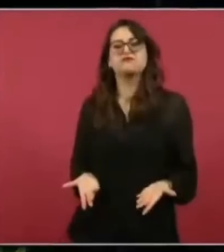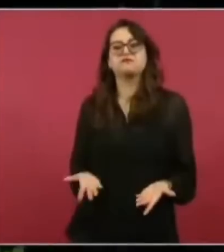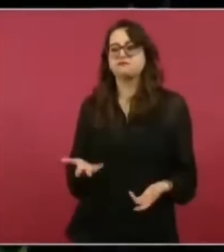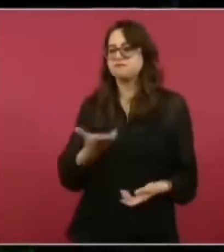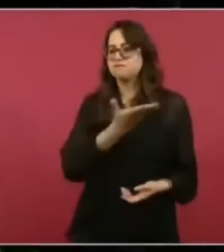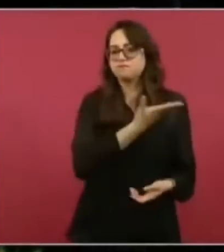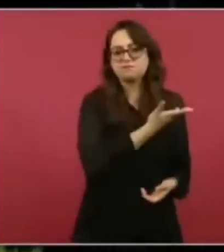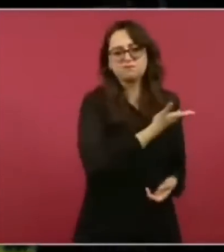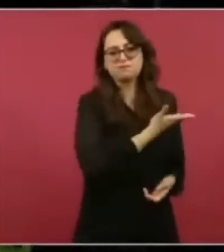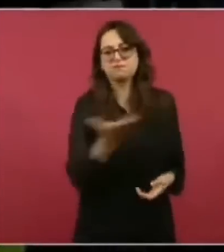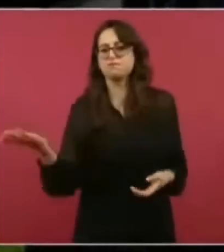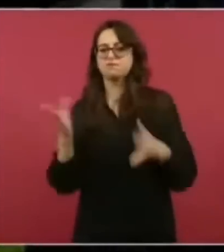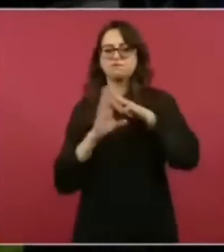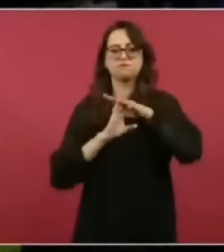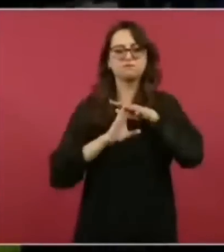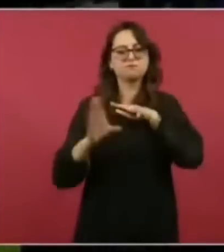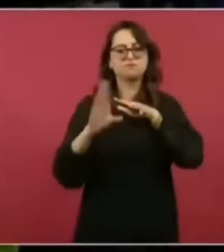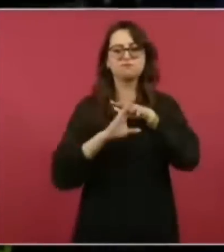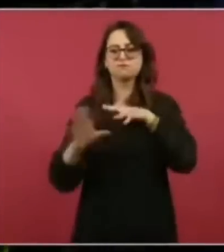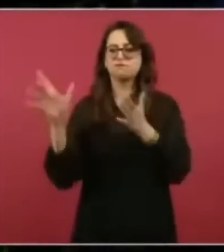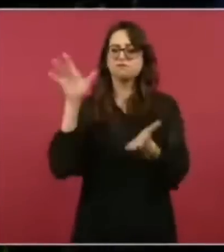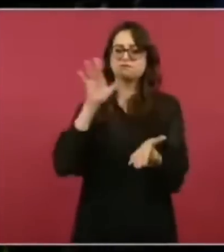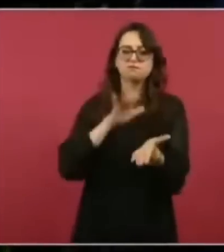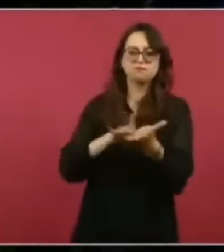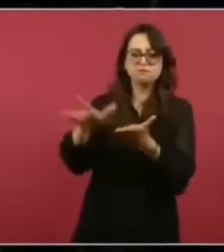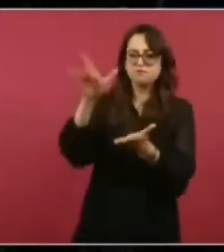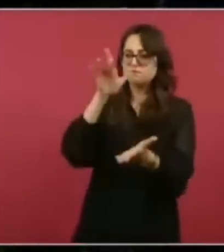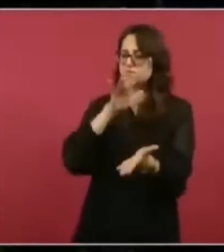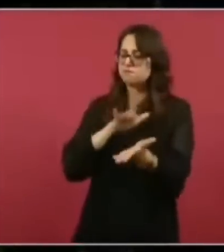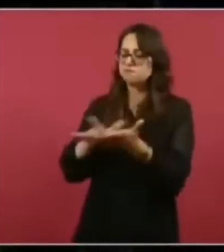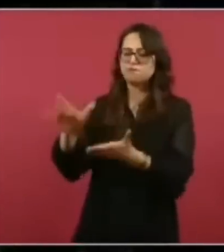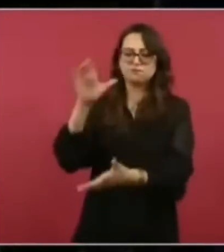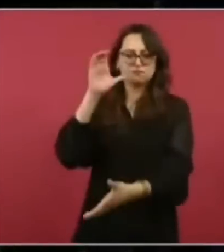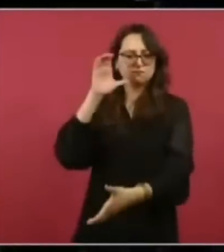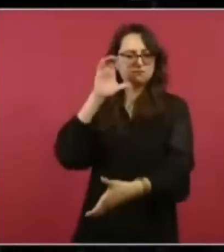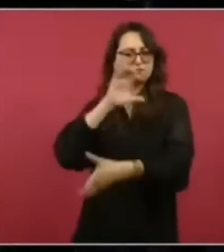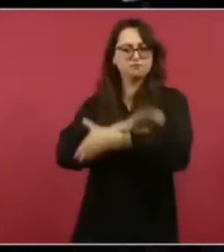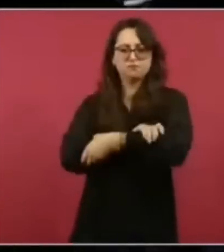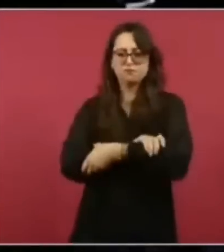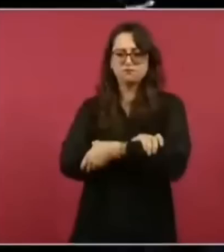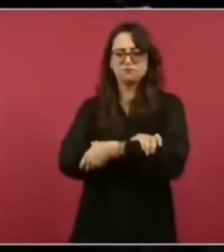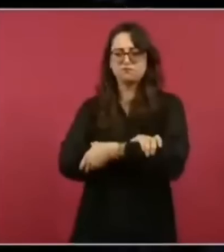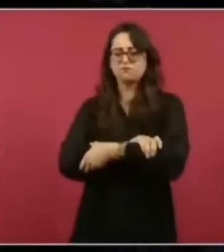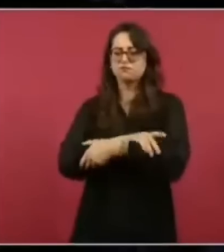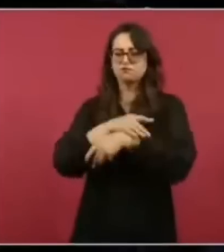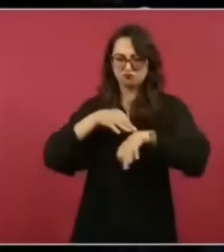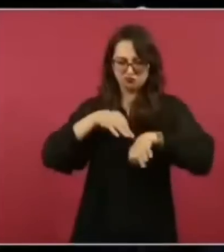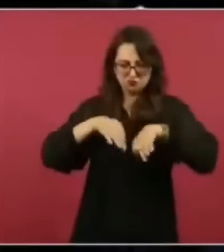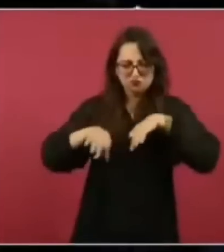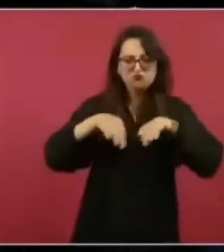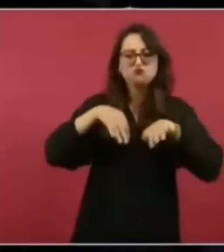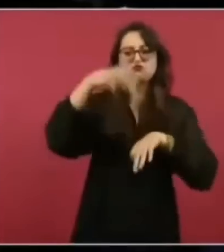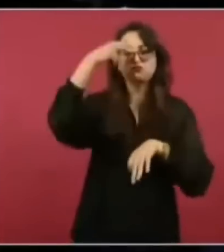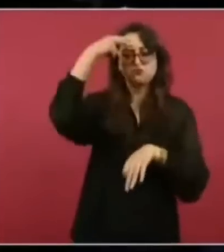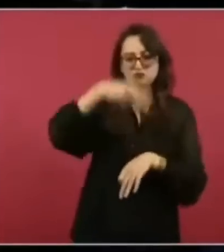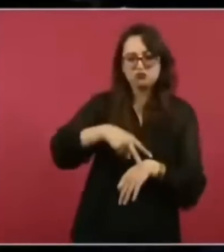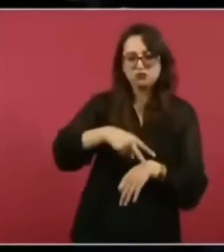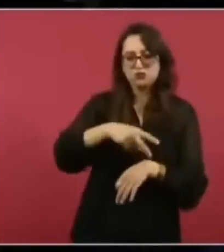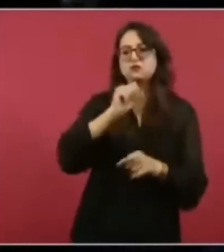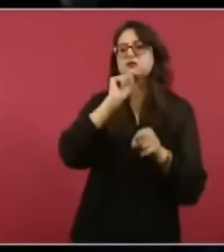con todos los migrantes, con los trabajadores de México y de